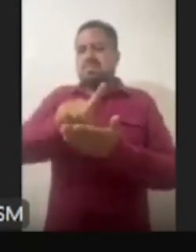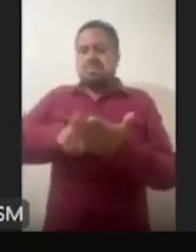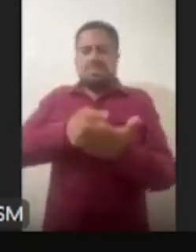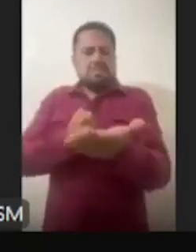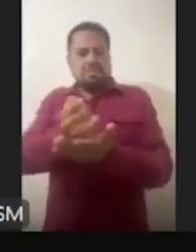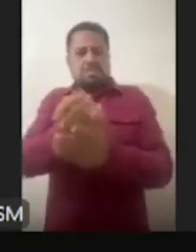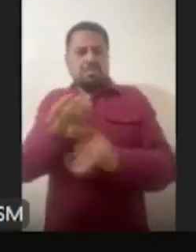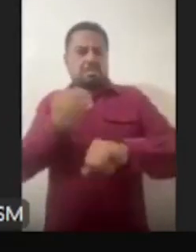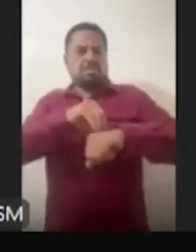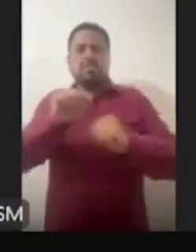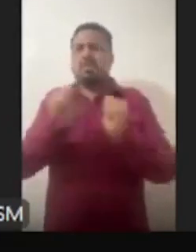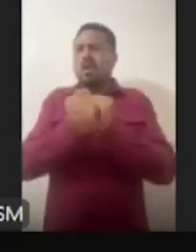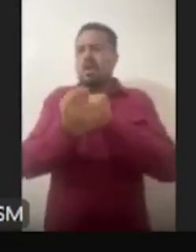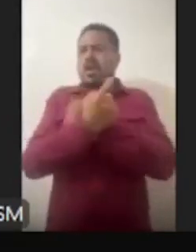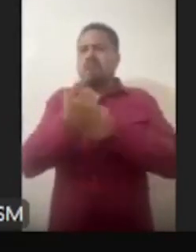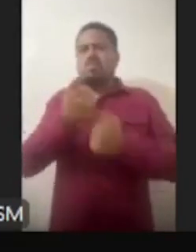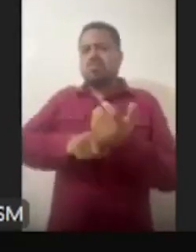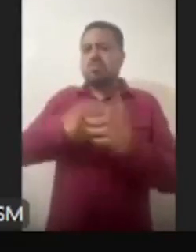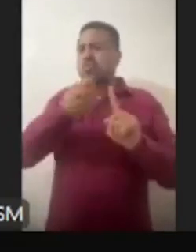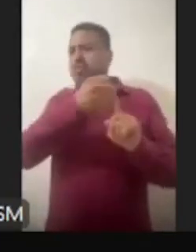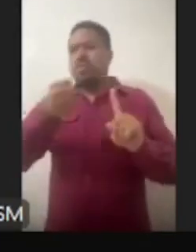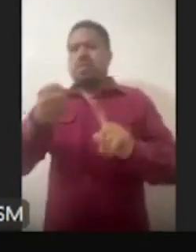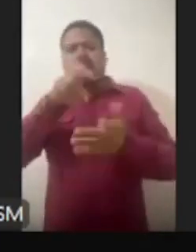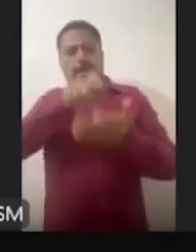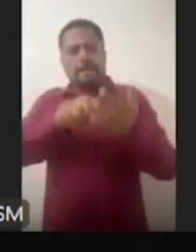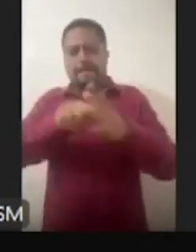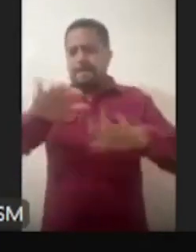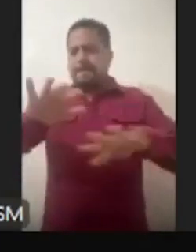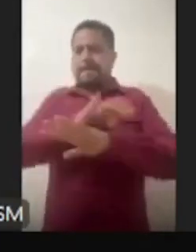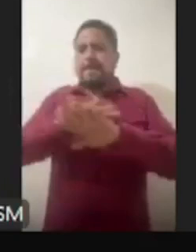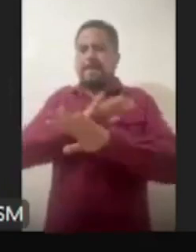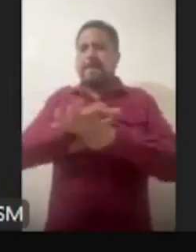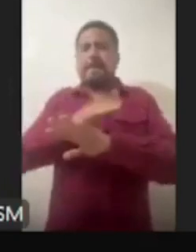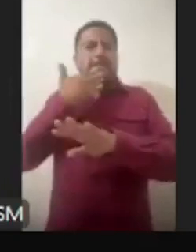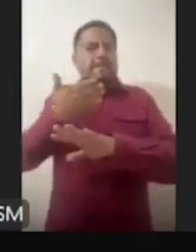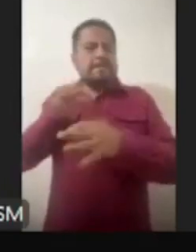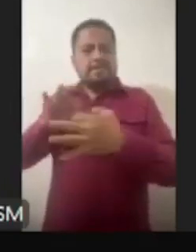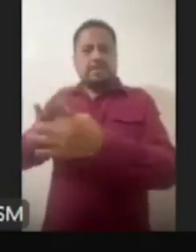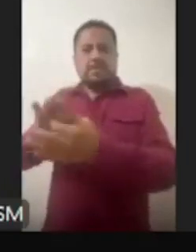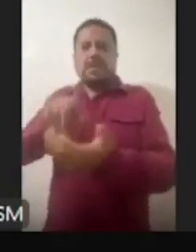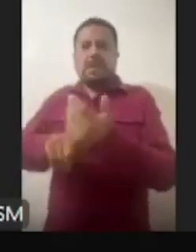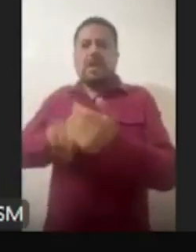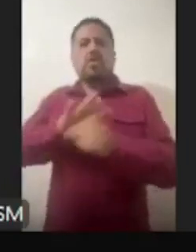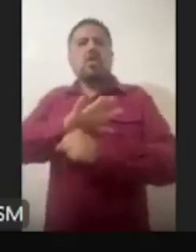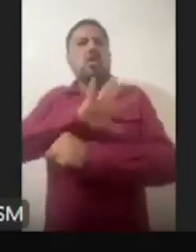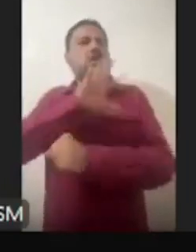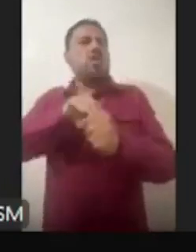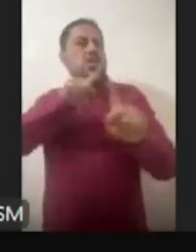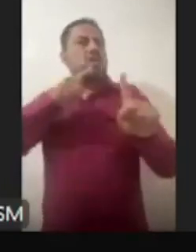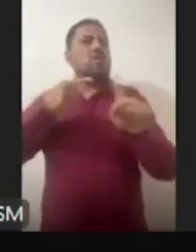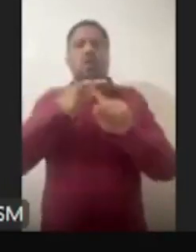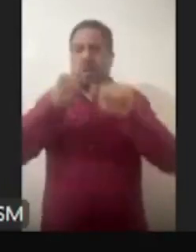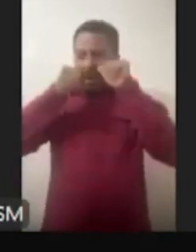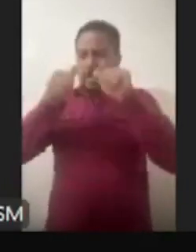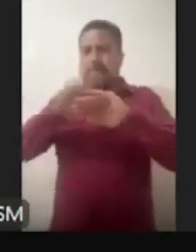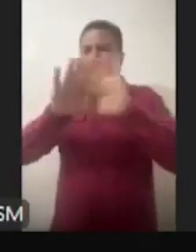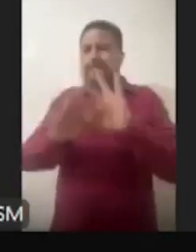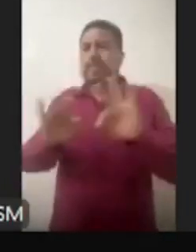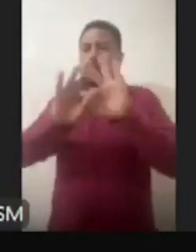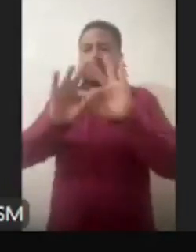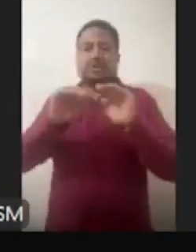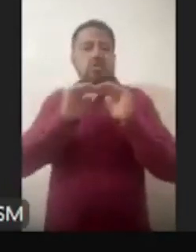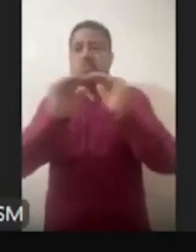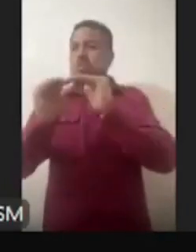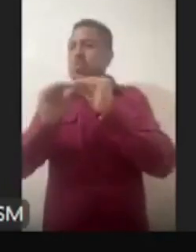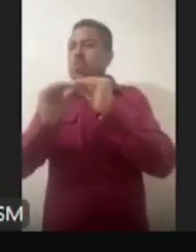autoorganización, establecer las modificaciones pertinentes, todo con la finalidad última de cumplir con el principio de paridad, el cual debe atenderse al